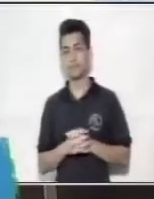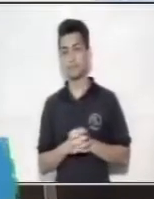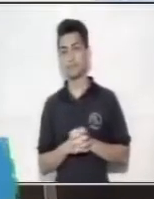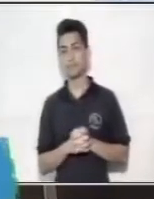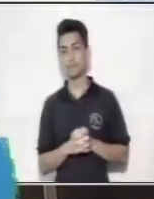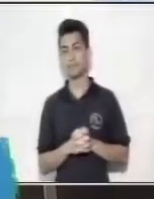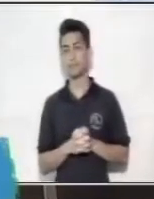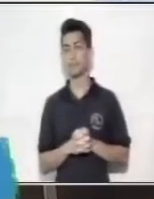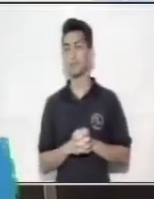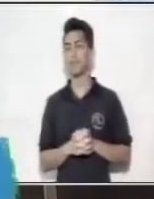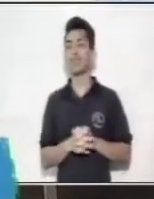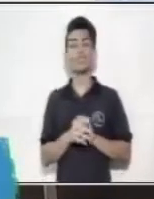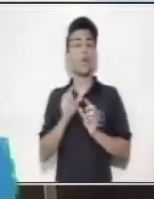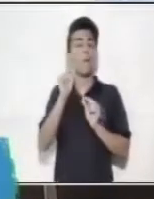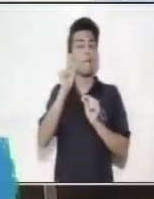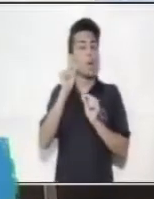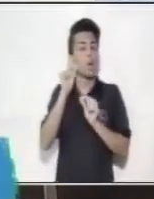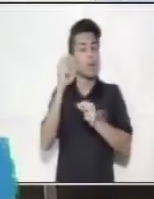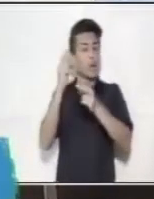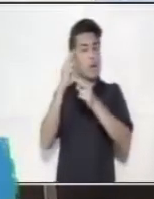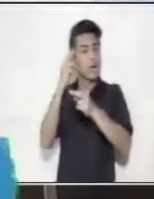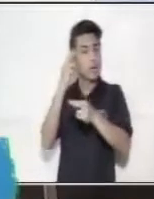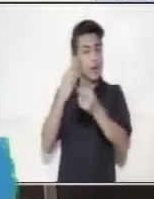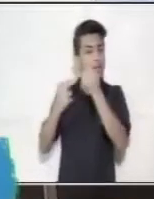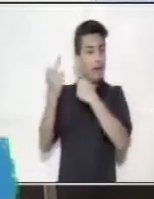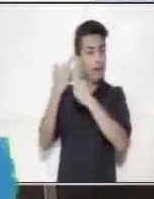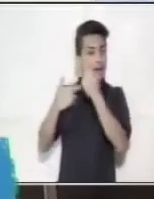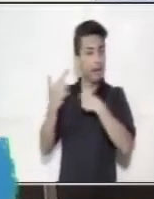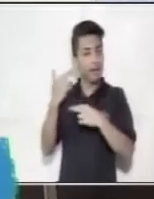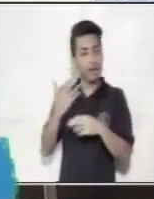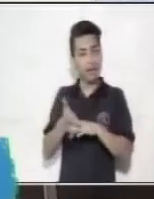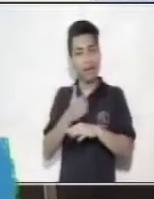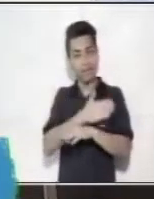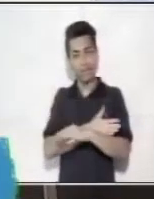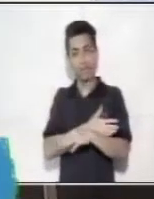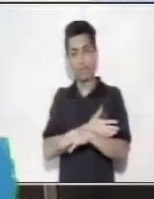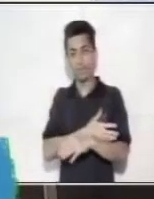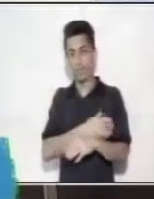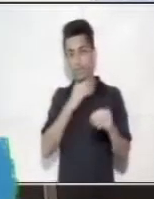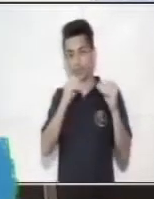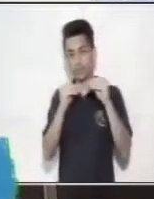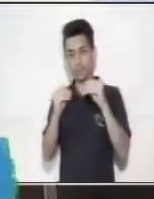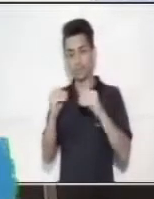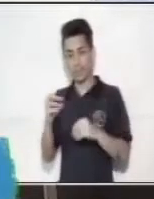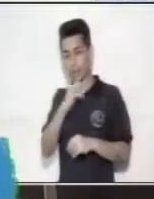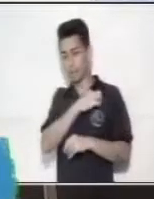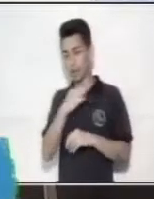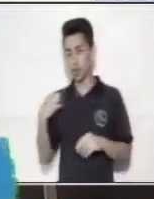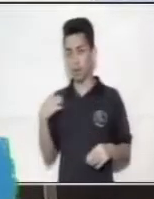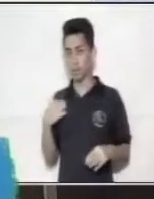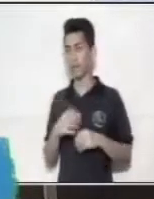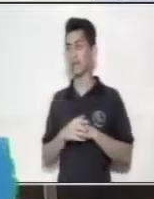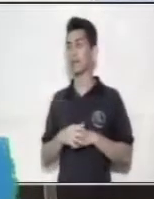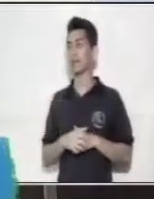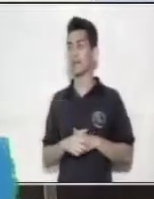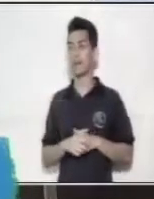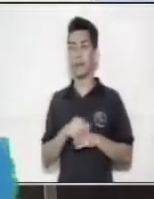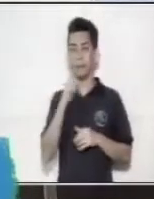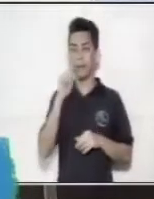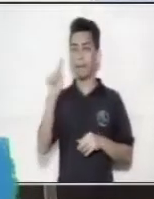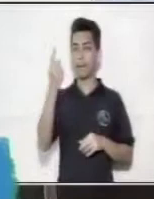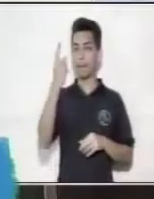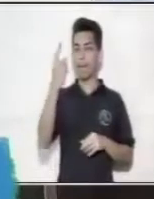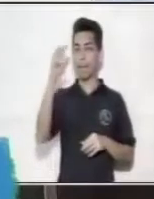Solo es una pequeña recapitulación de lo que hemos visto en sesiones anteriores con respecto al pronombre. Entonces tenemos la primera